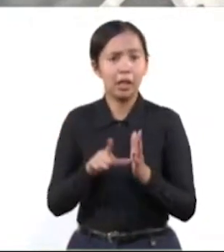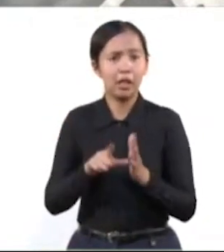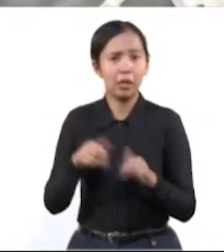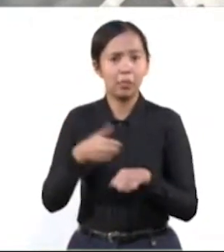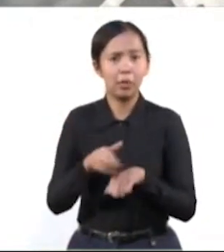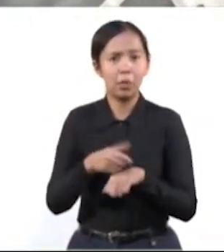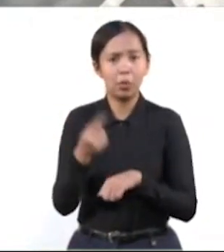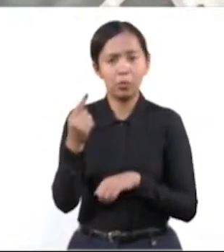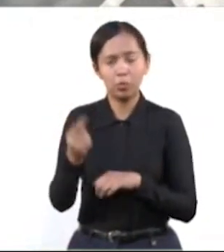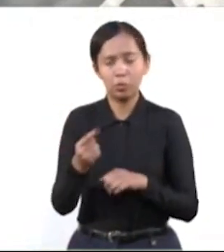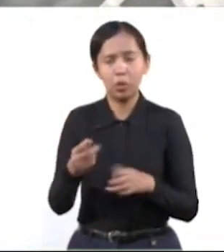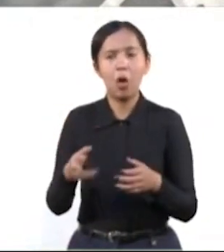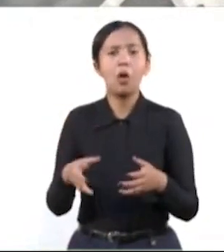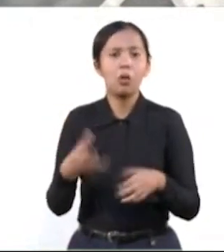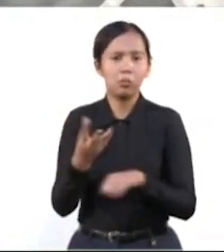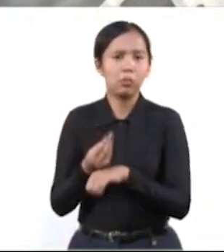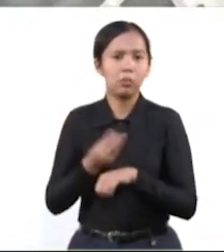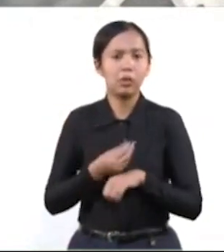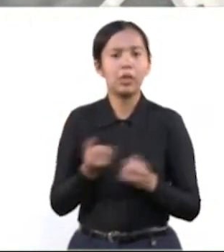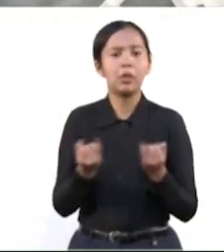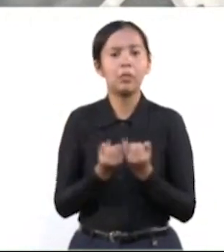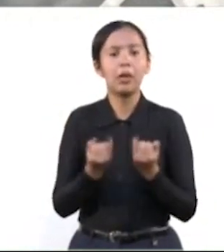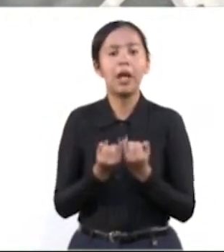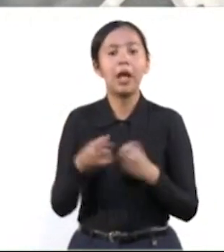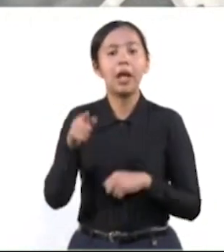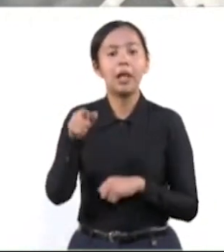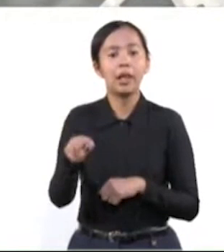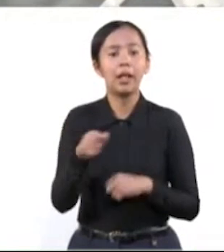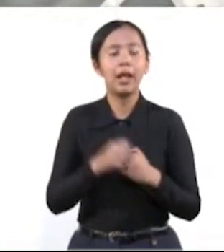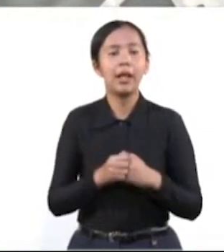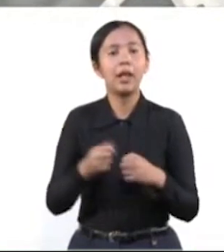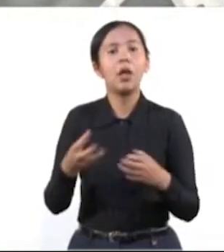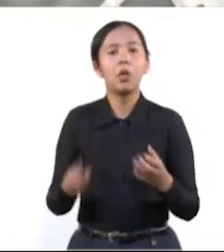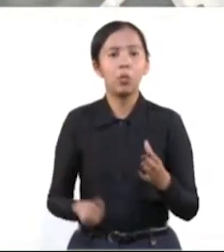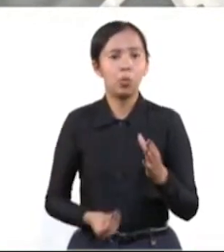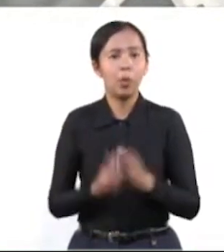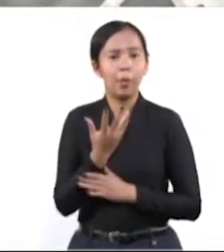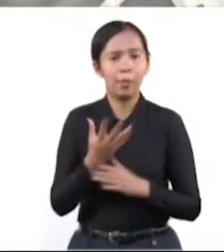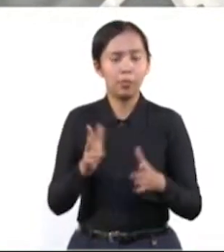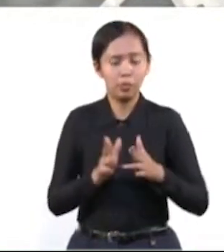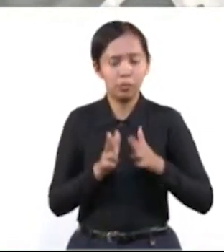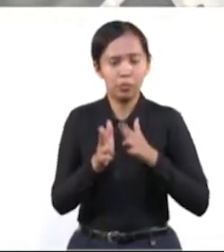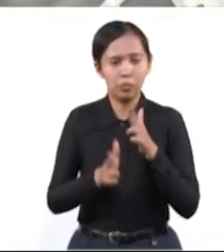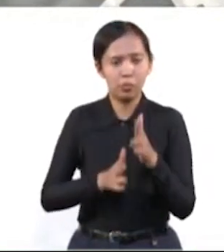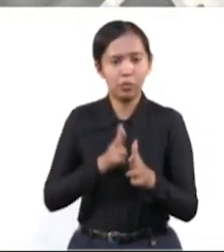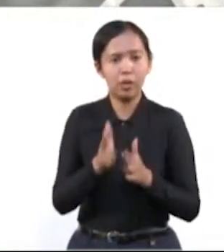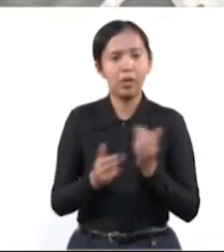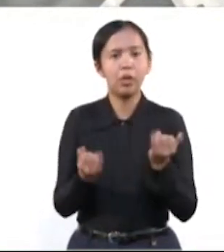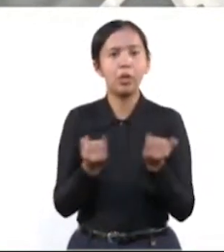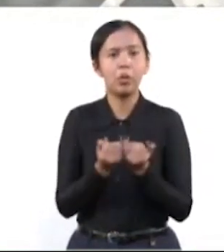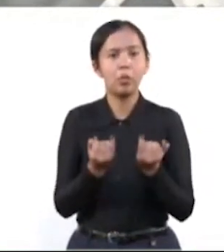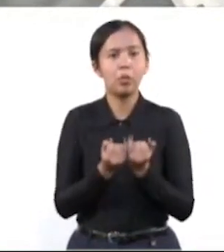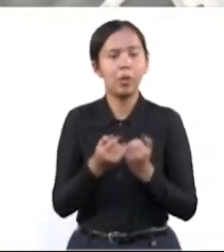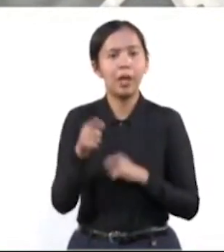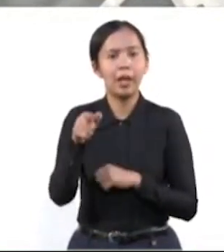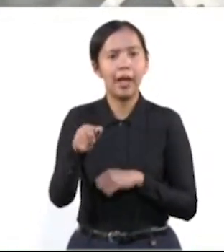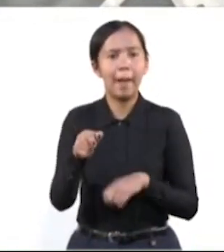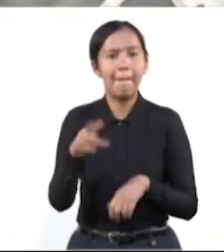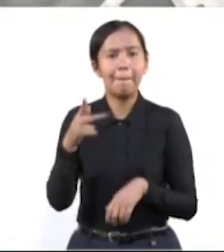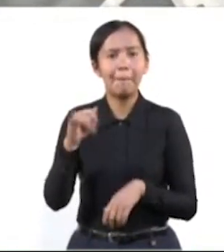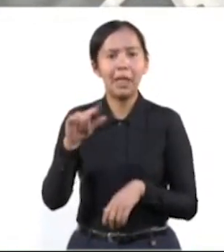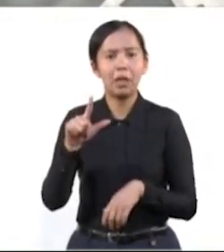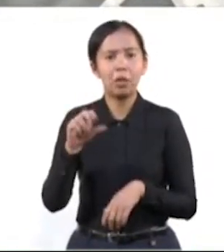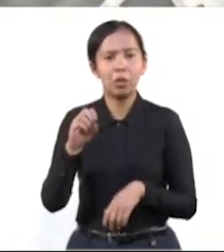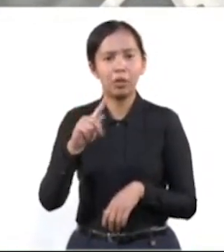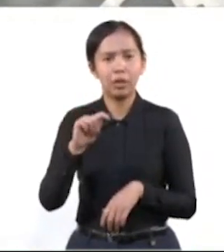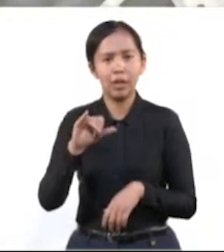la compra de 29 trenes nuevos, el cambio total de las vías y la renovación del pilotaje